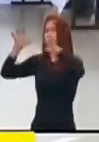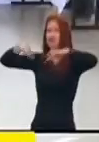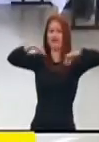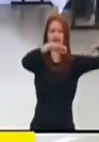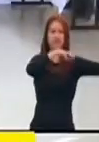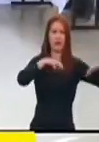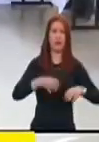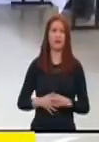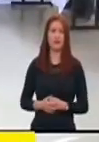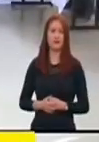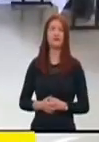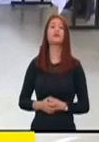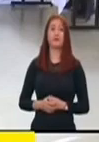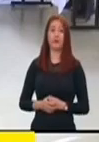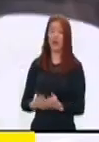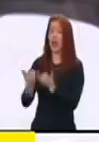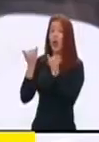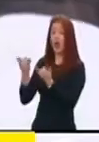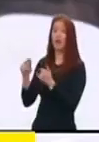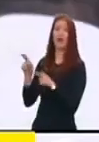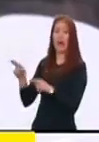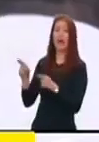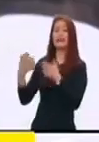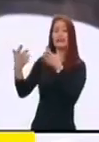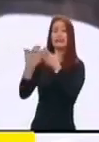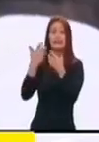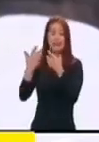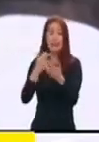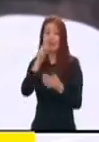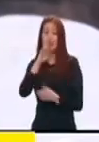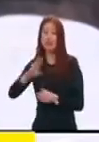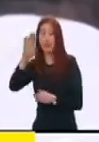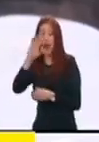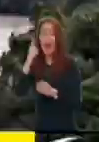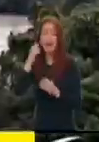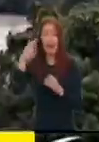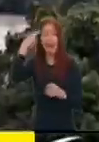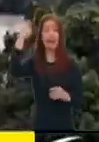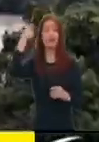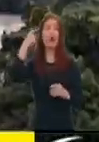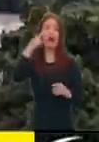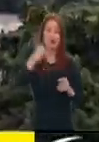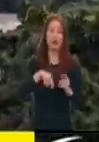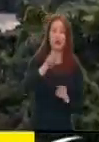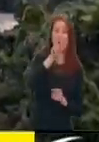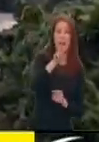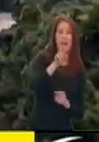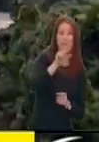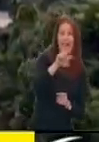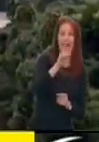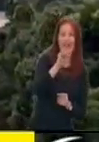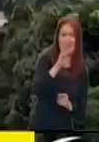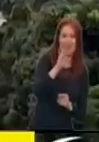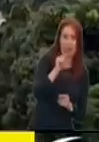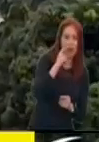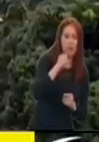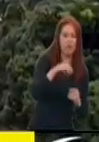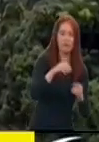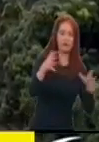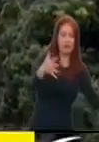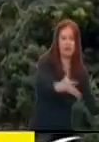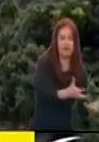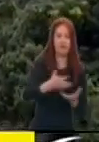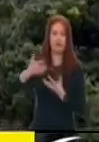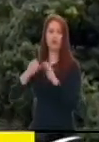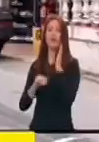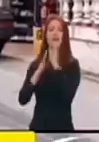El Sistema Nacional de Gestión de Riesgo evacuará Puerto Valdivia antes del encendido de la primera turbina de Hidroituango. Pero ¿qué plan